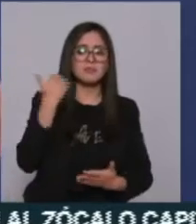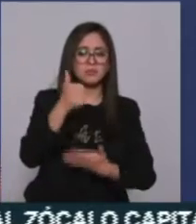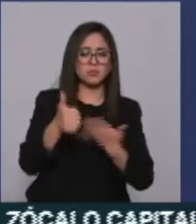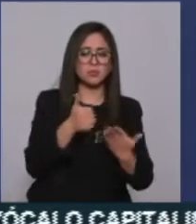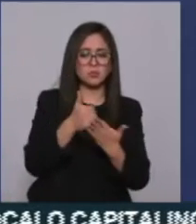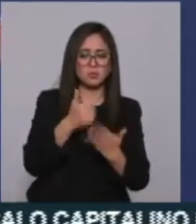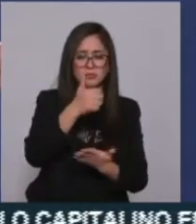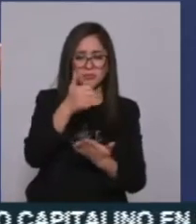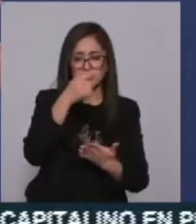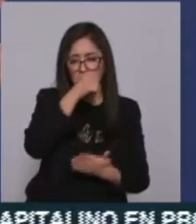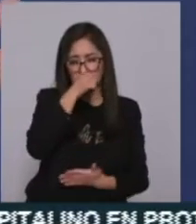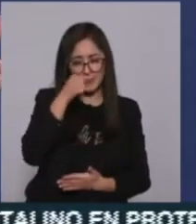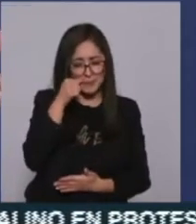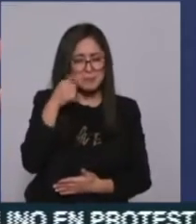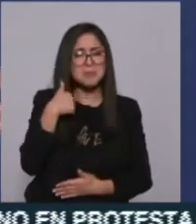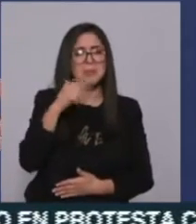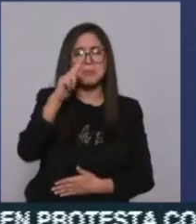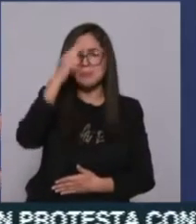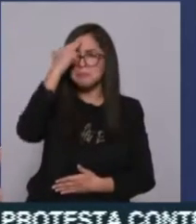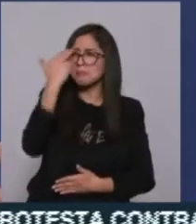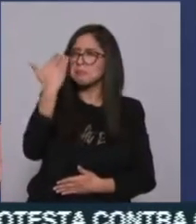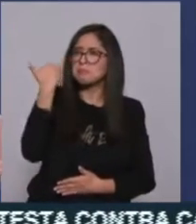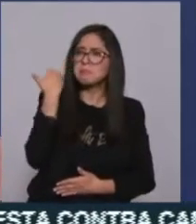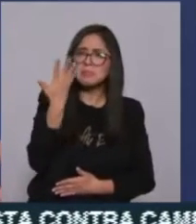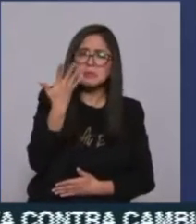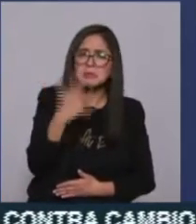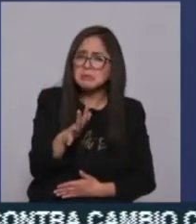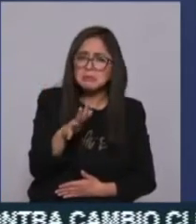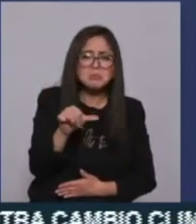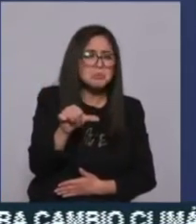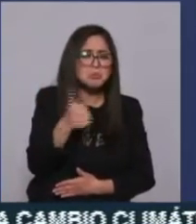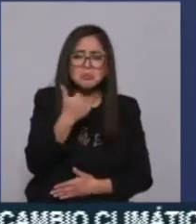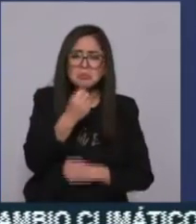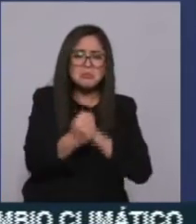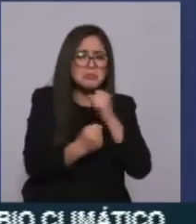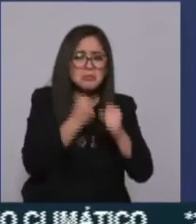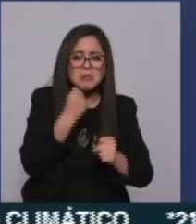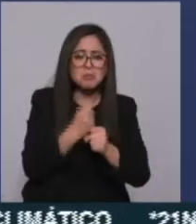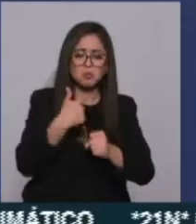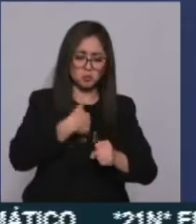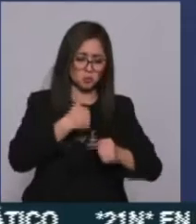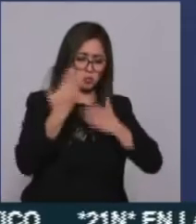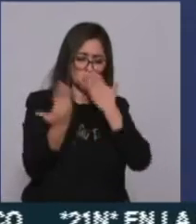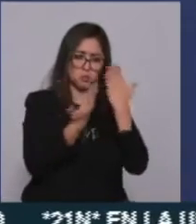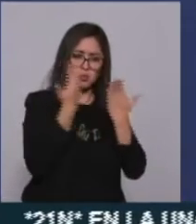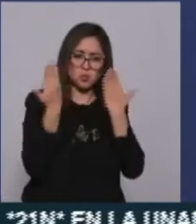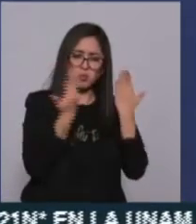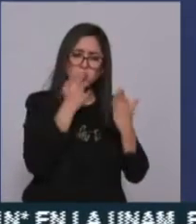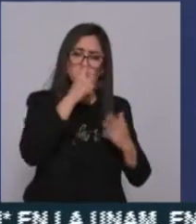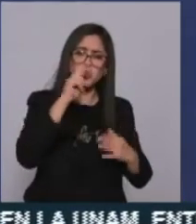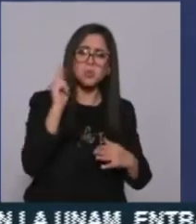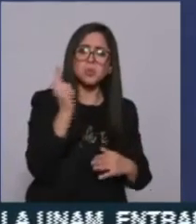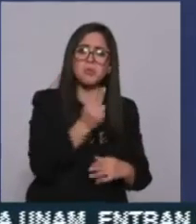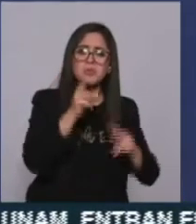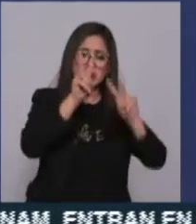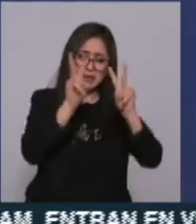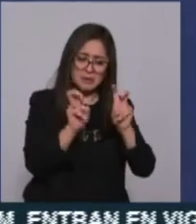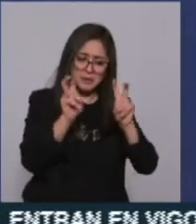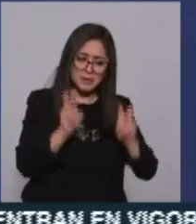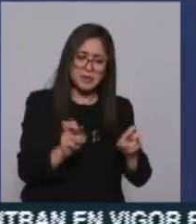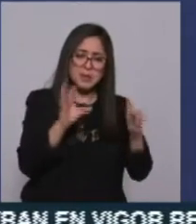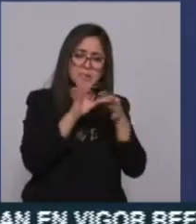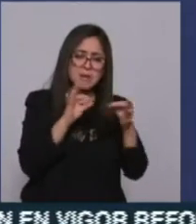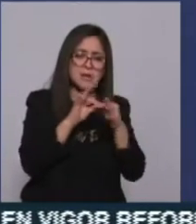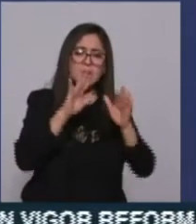Yo recuerdo que hace aproximadamente 10, 11 años, cuando estaba en la universidad, se hablaba de esos temas porque era el centro en el que se focalizaba